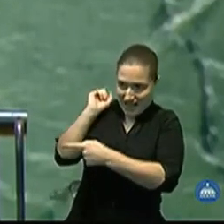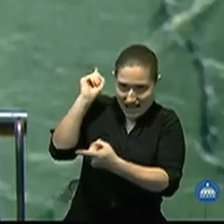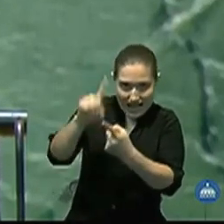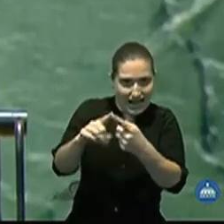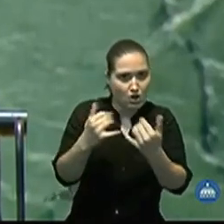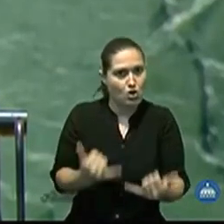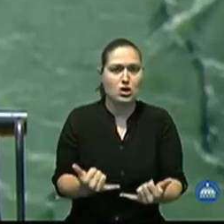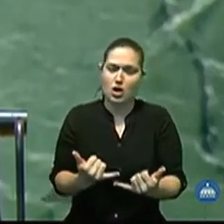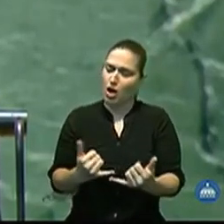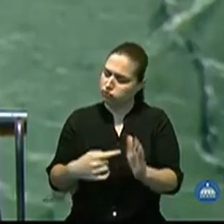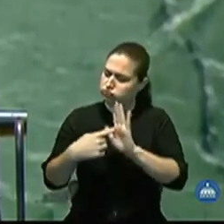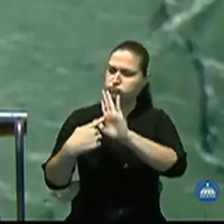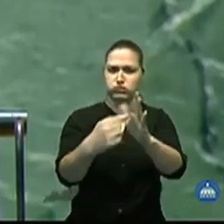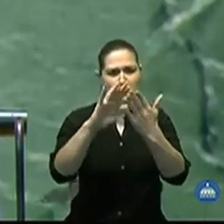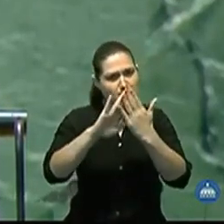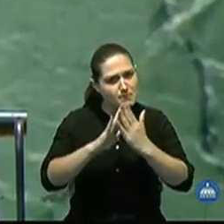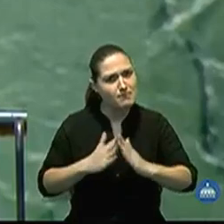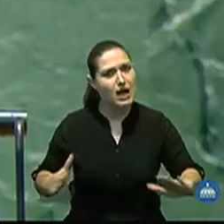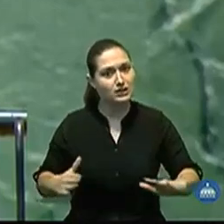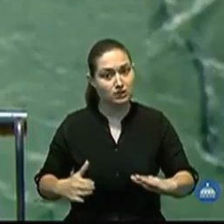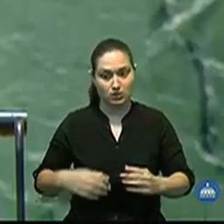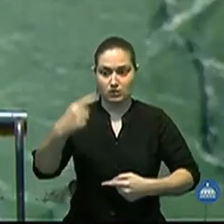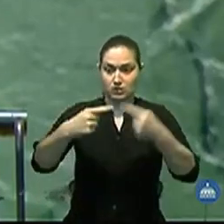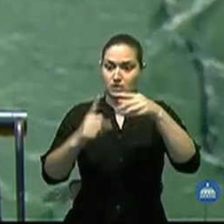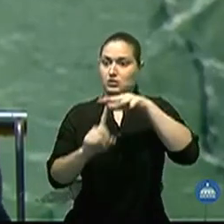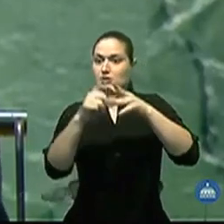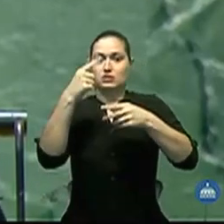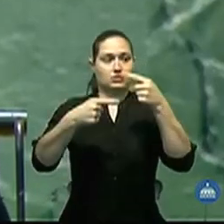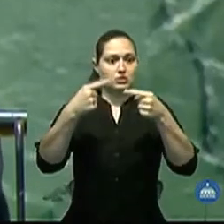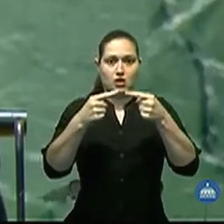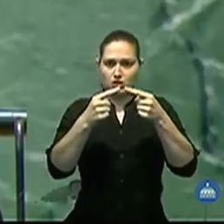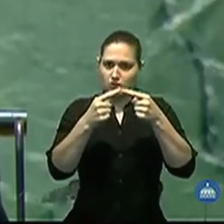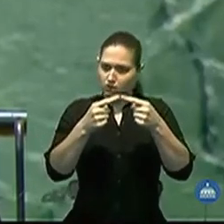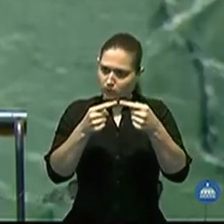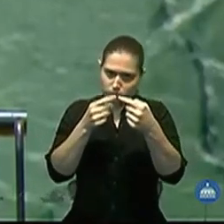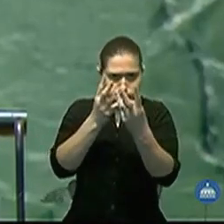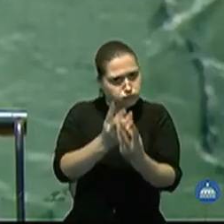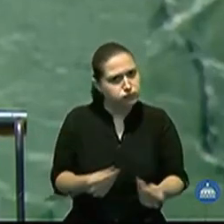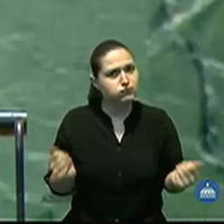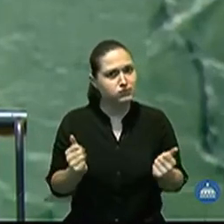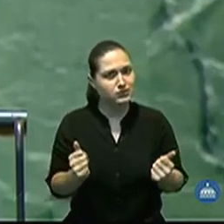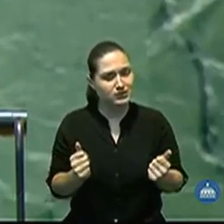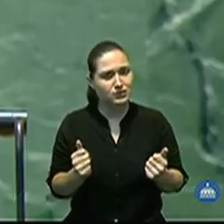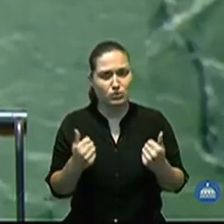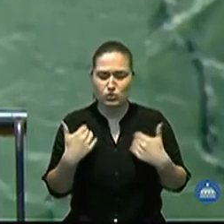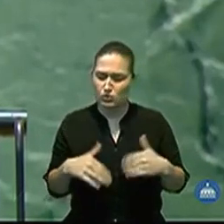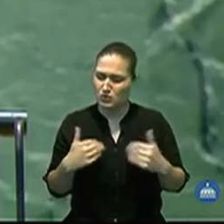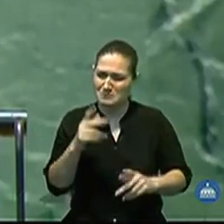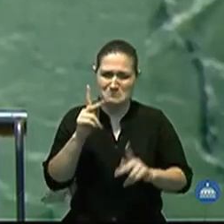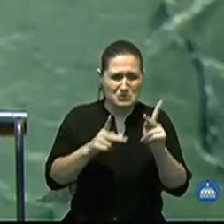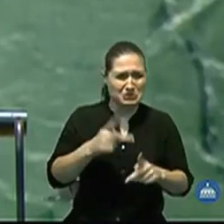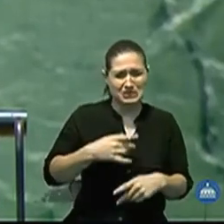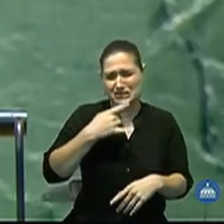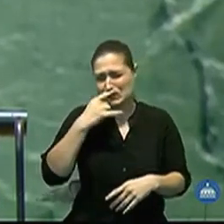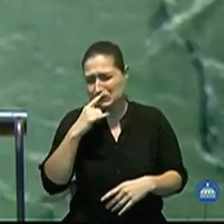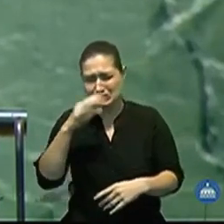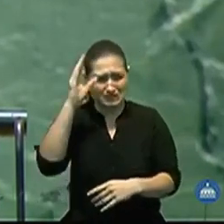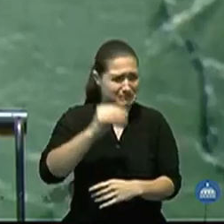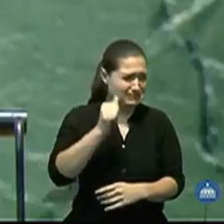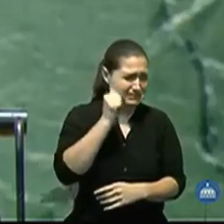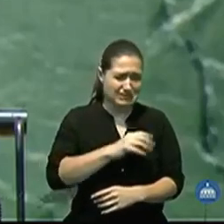de la solución pacífica de los conflictos. La pérdida de miles de vidas inocentes, niñas, niños y